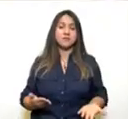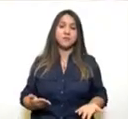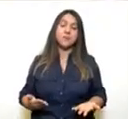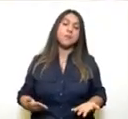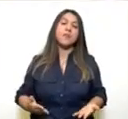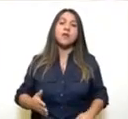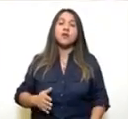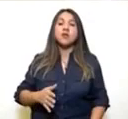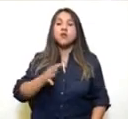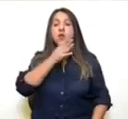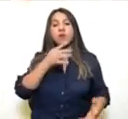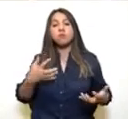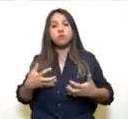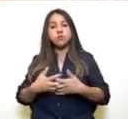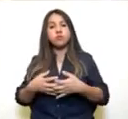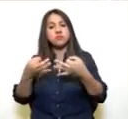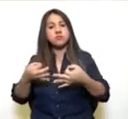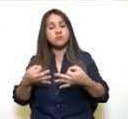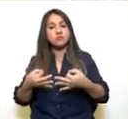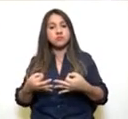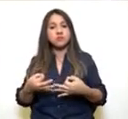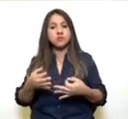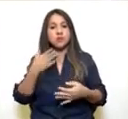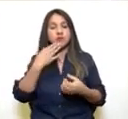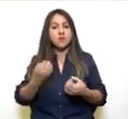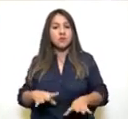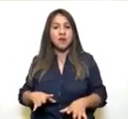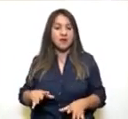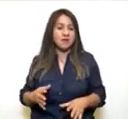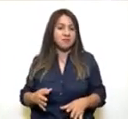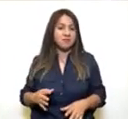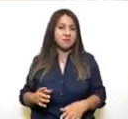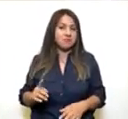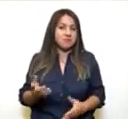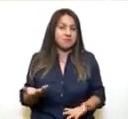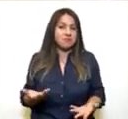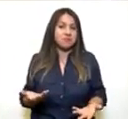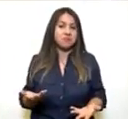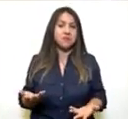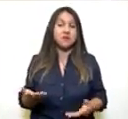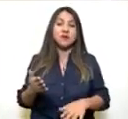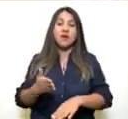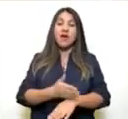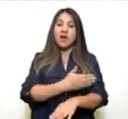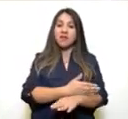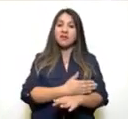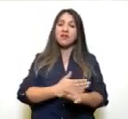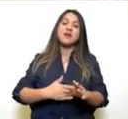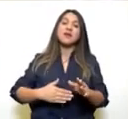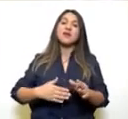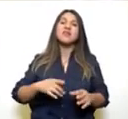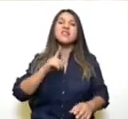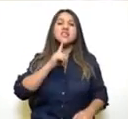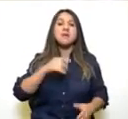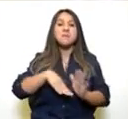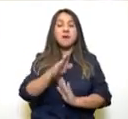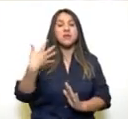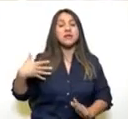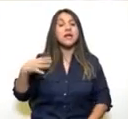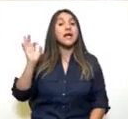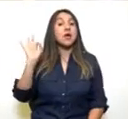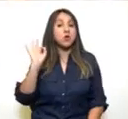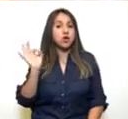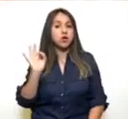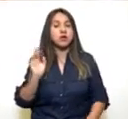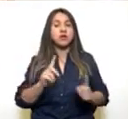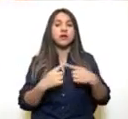una sintonía fina al perder eso hoy antes eran las bases las reuniones que se